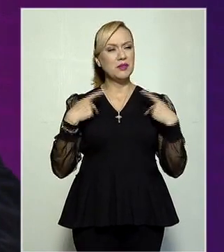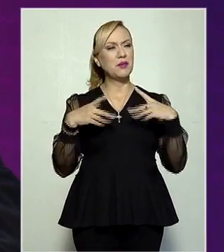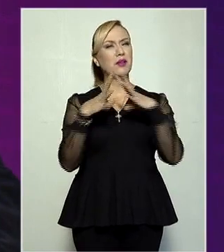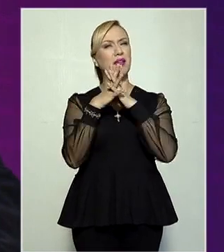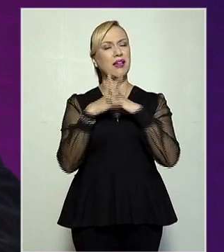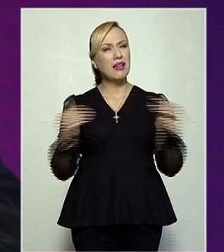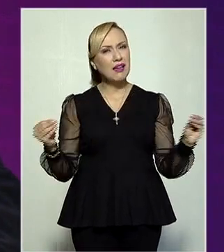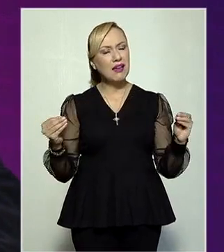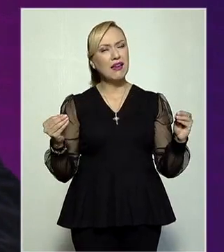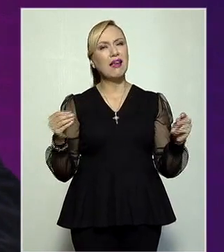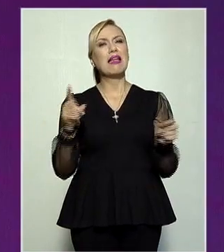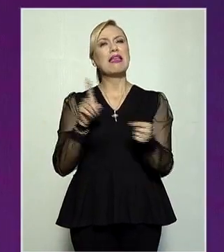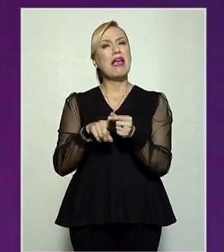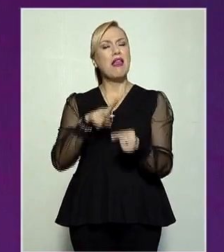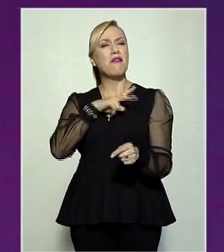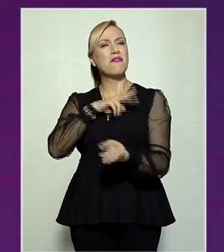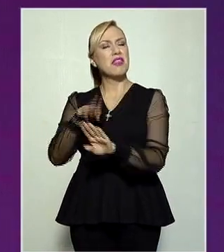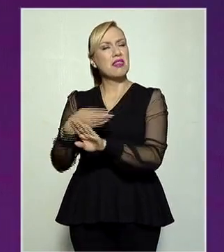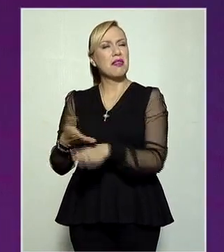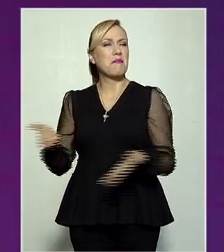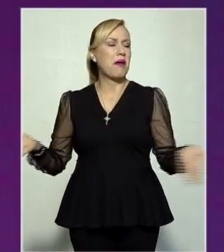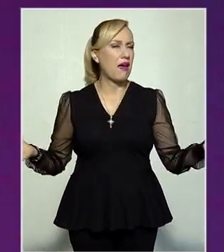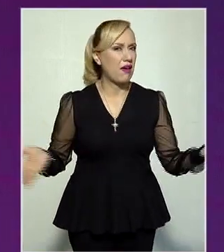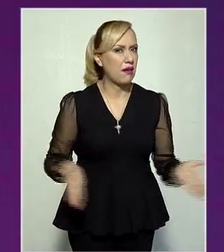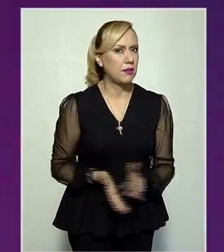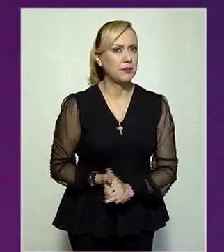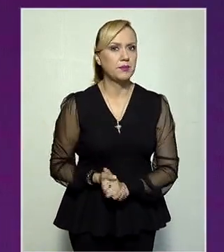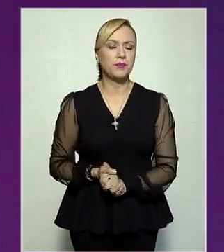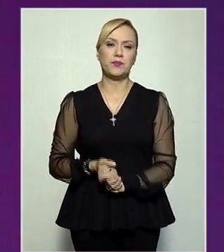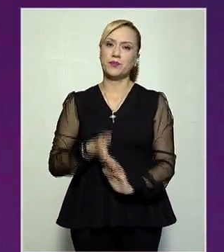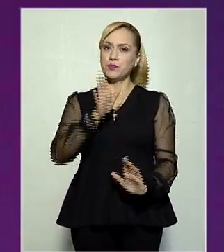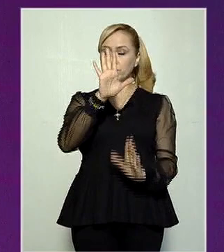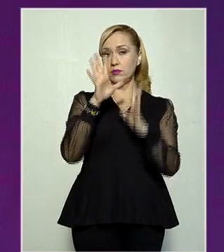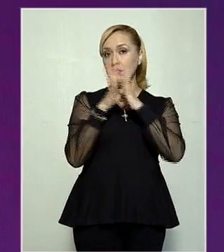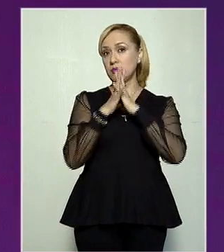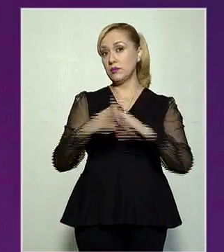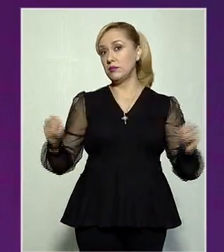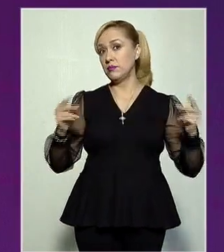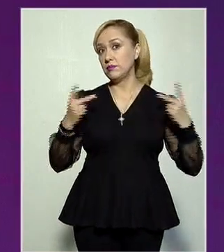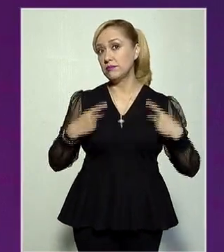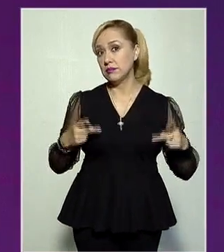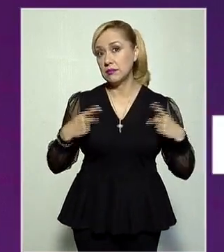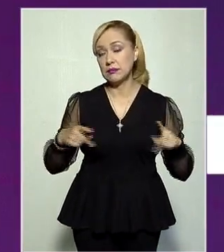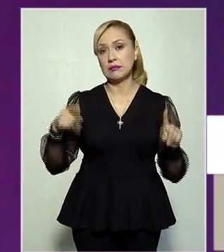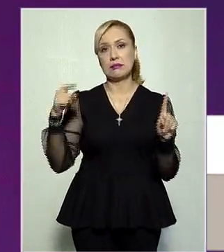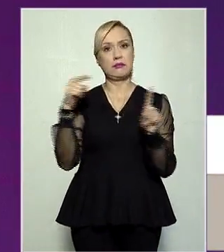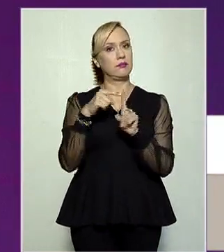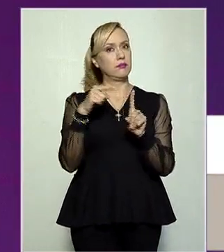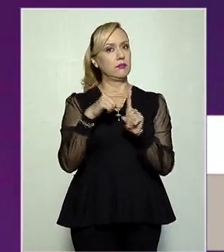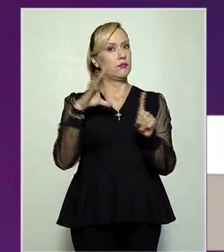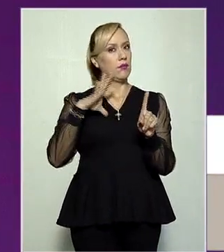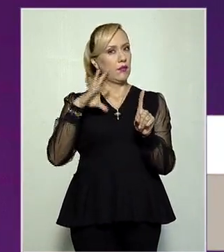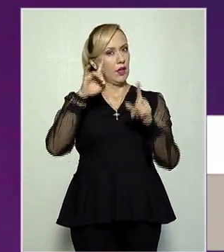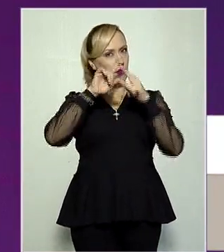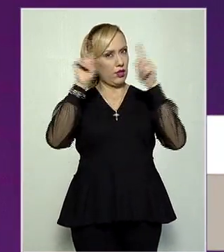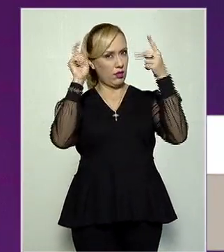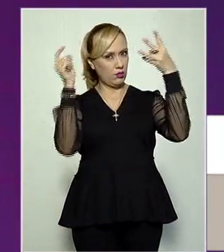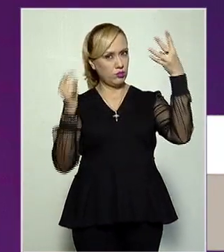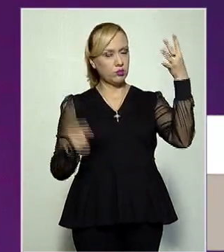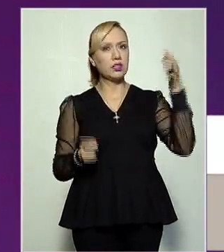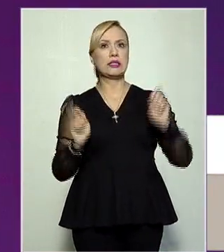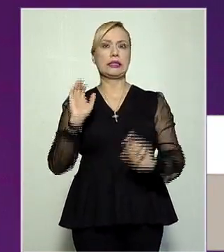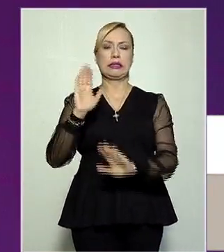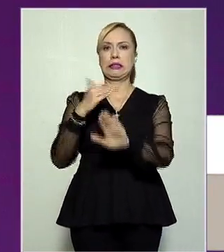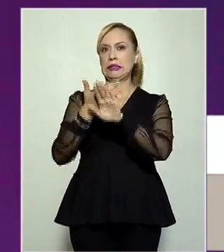forzada y quiénes son víctimas de este delito. Bueno, la desaparición forzada tiene varias características, es un delito, es una